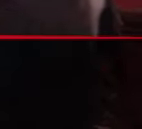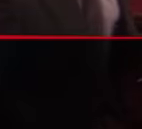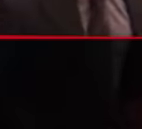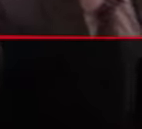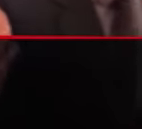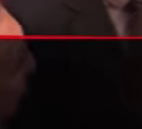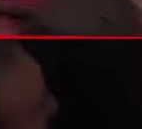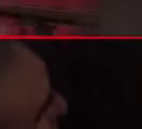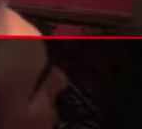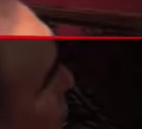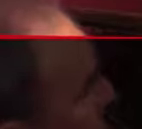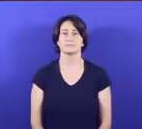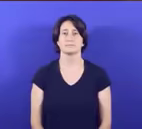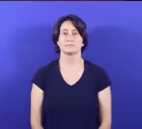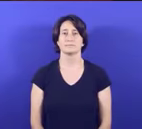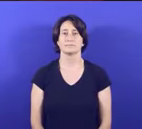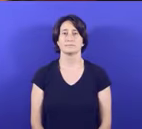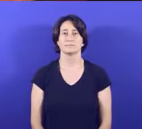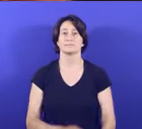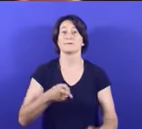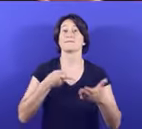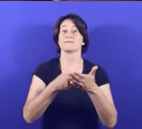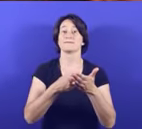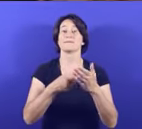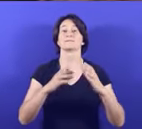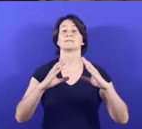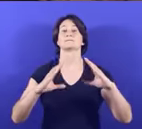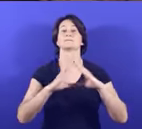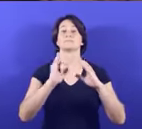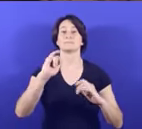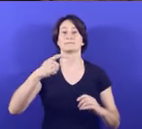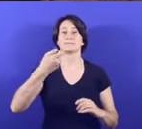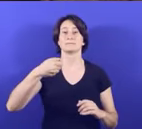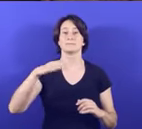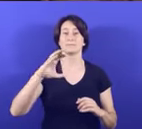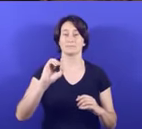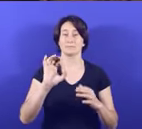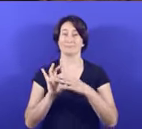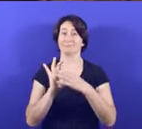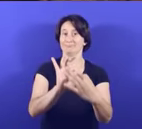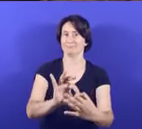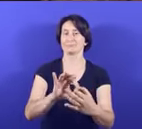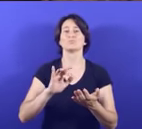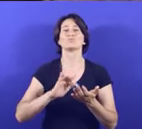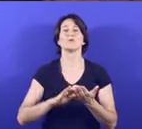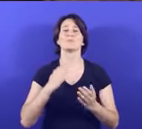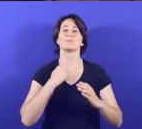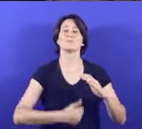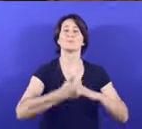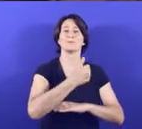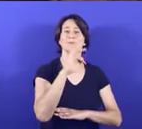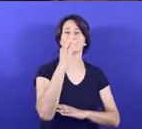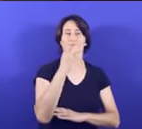El diputado general de Vizcaya, José Luis Bilbao, ha ofrecido la tradicional recepción a la sociedad vizcaína con motivo de la próxima celebración